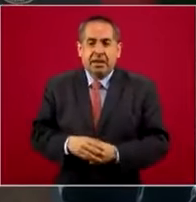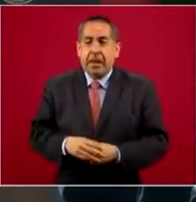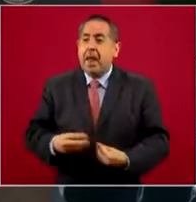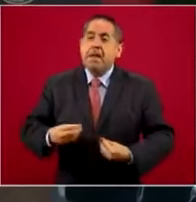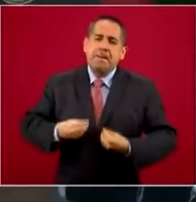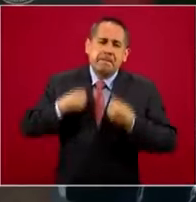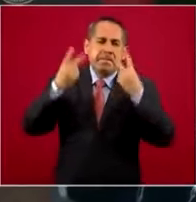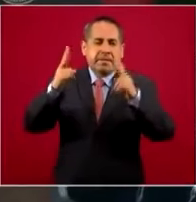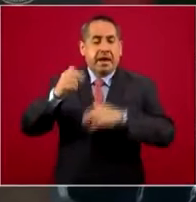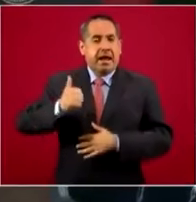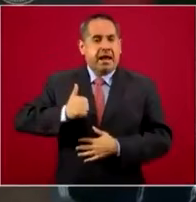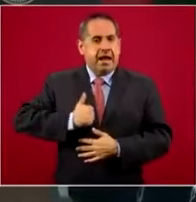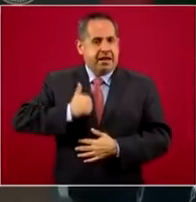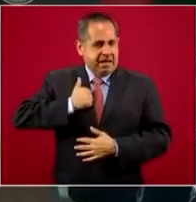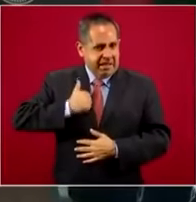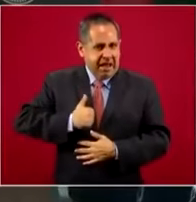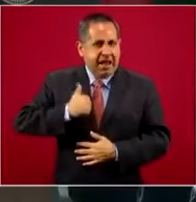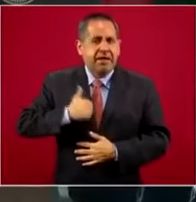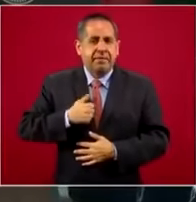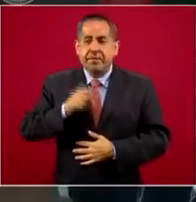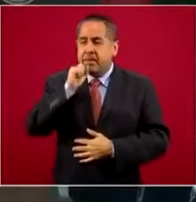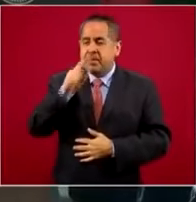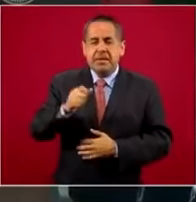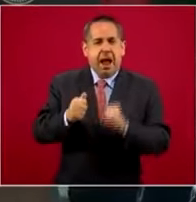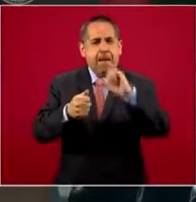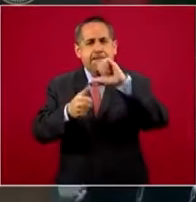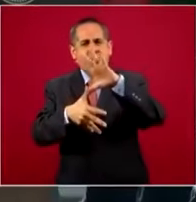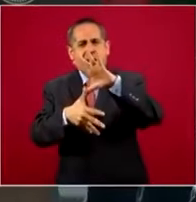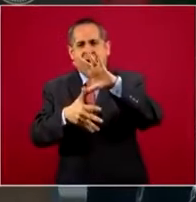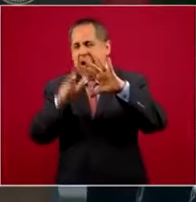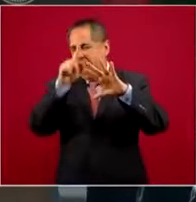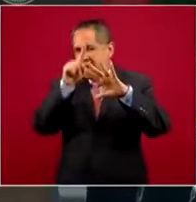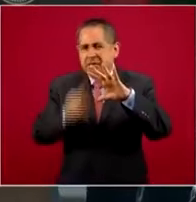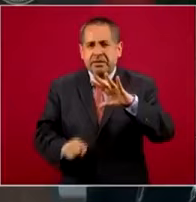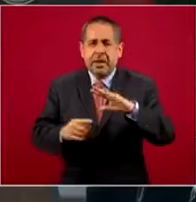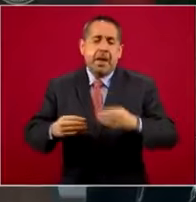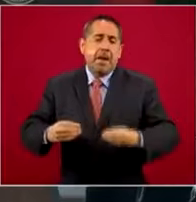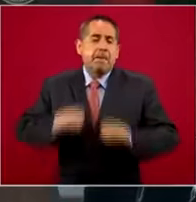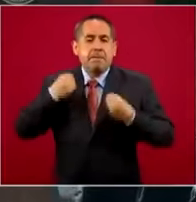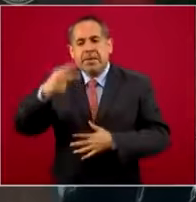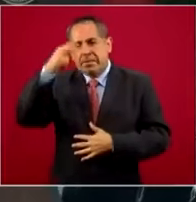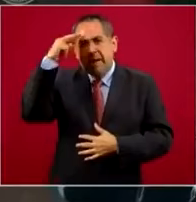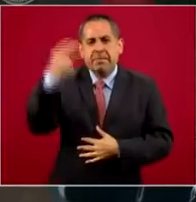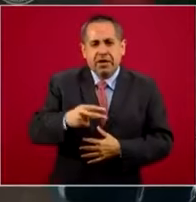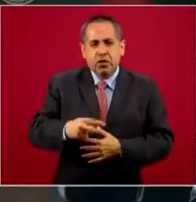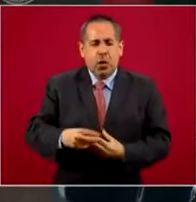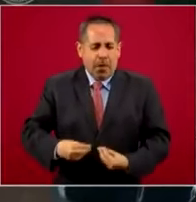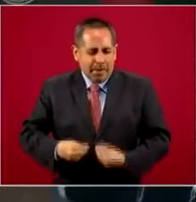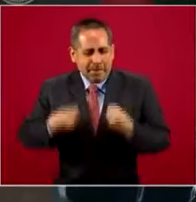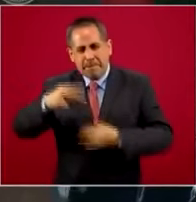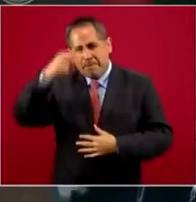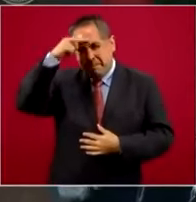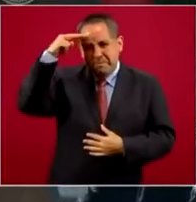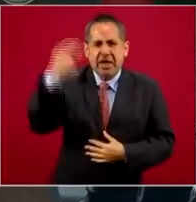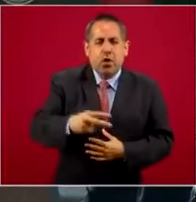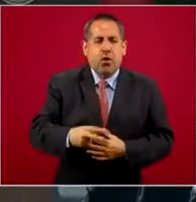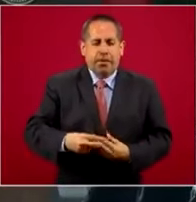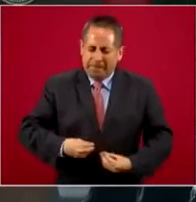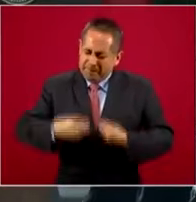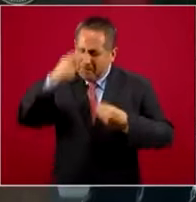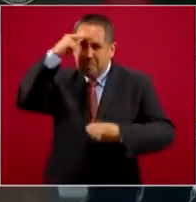canadá que viva nuestra américa viva méxico viva méxico viva